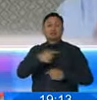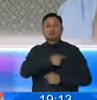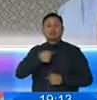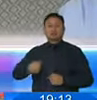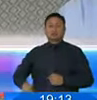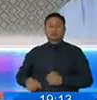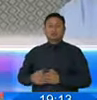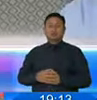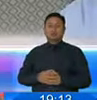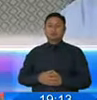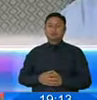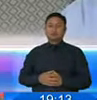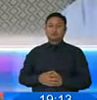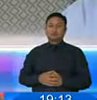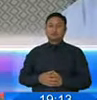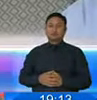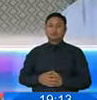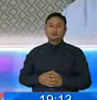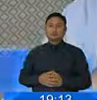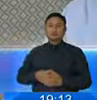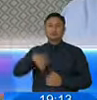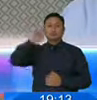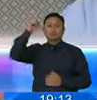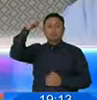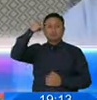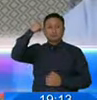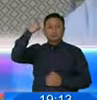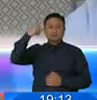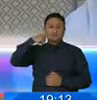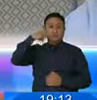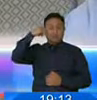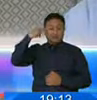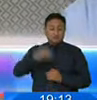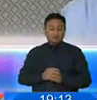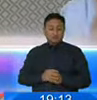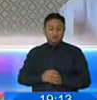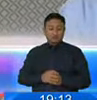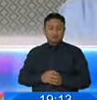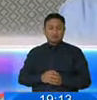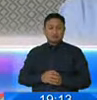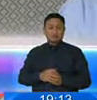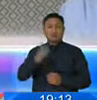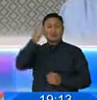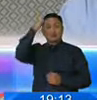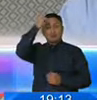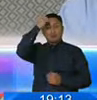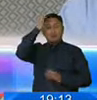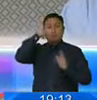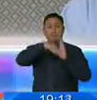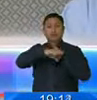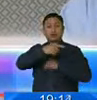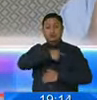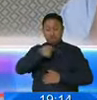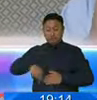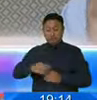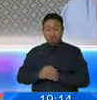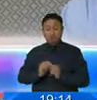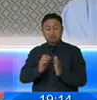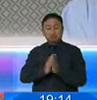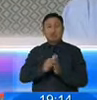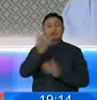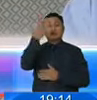Petrochina. El gobierno de Correa contrató 19 mil millones de dólares de deuda con los bancos chinos y con la